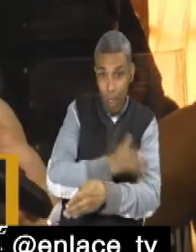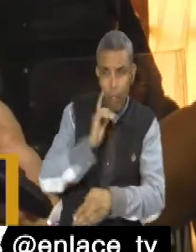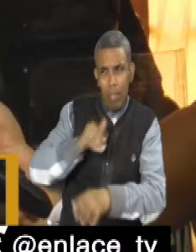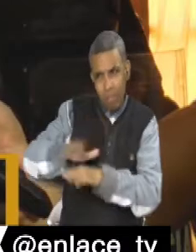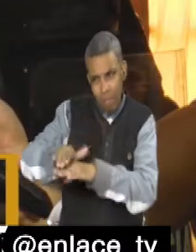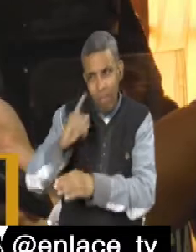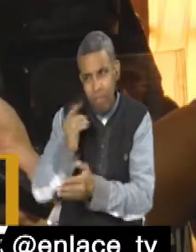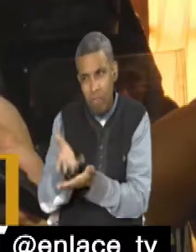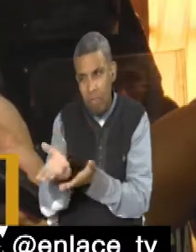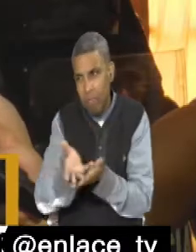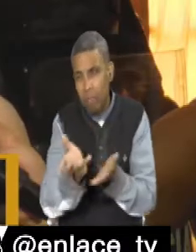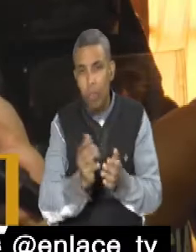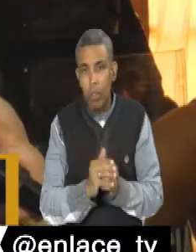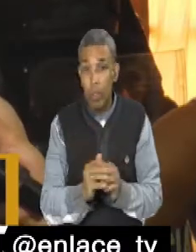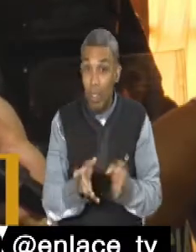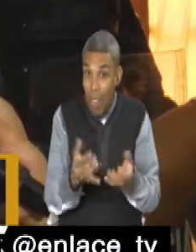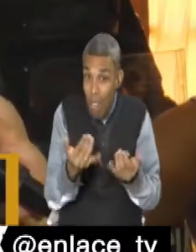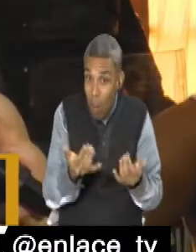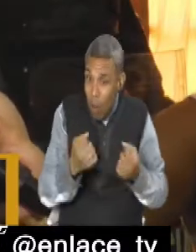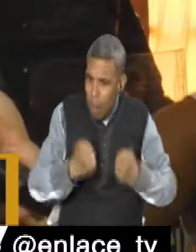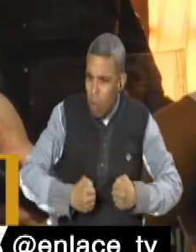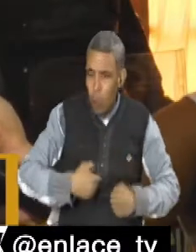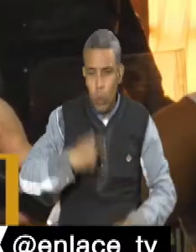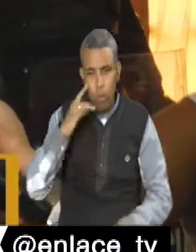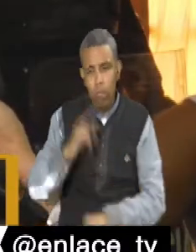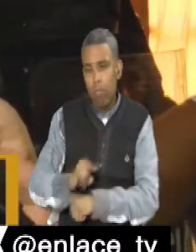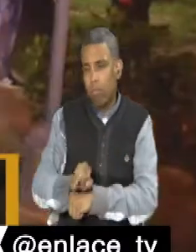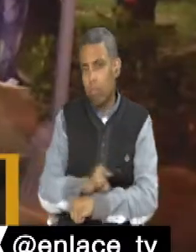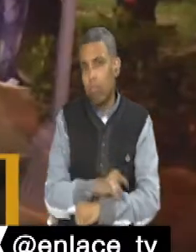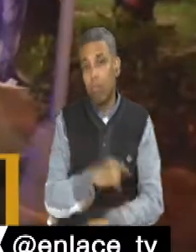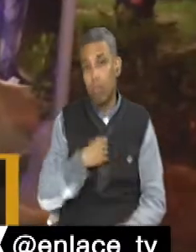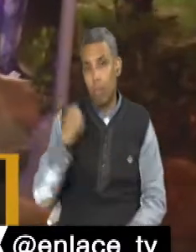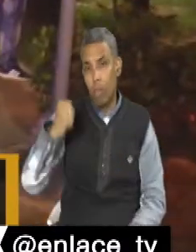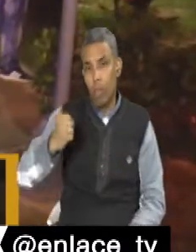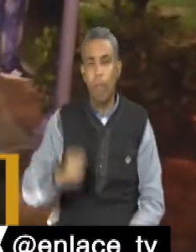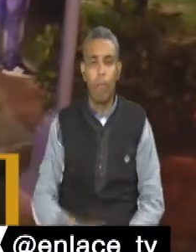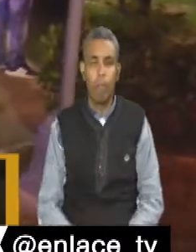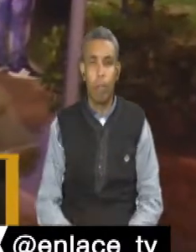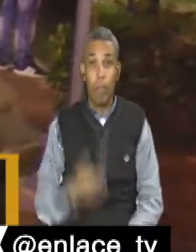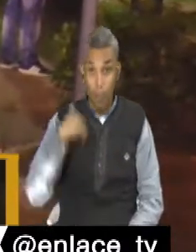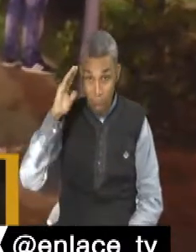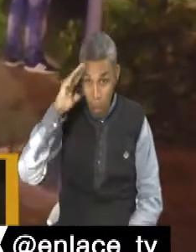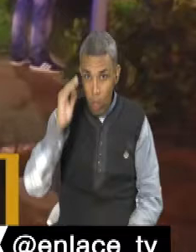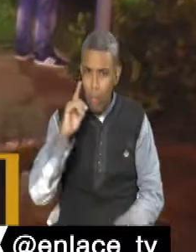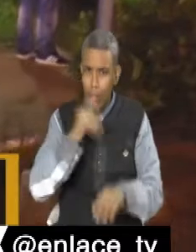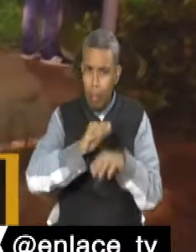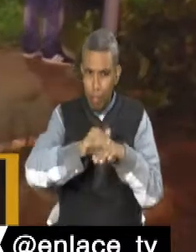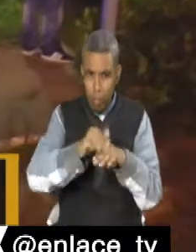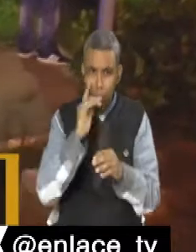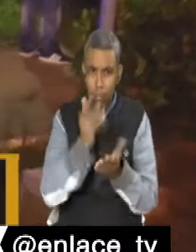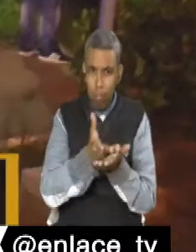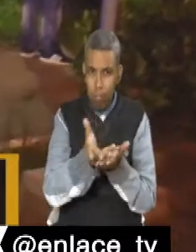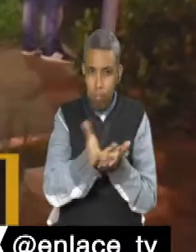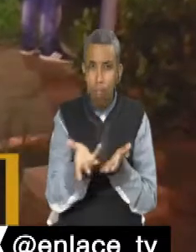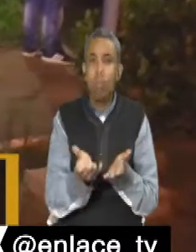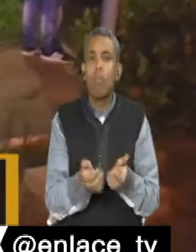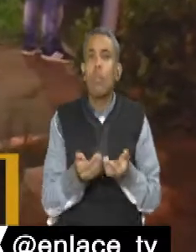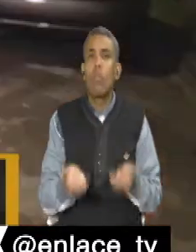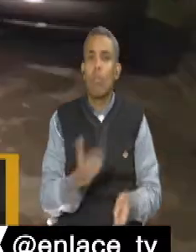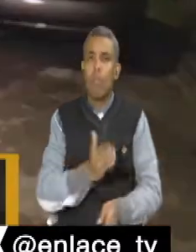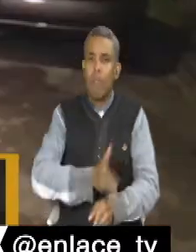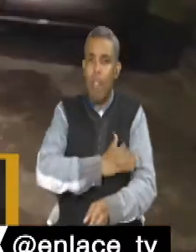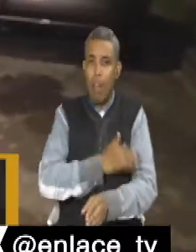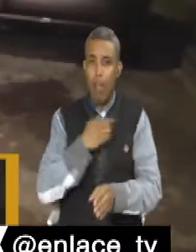y ya nuestra vigilancia, los cuadrantes van a estar ahí pendientes sobre eso. También la policía recordó algunas medidas que se tomaron previas a